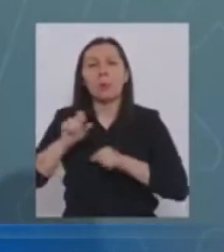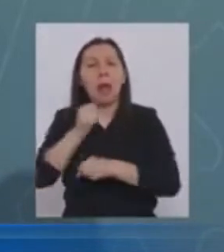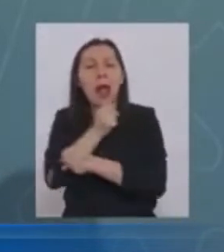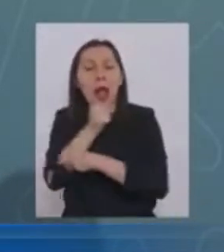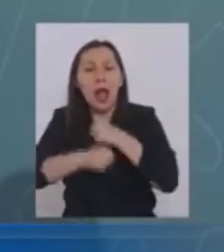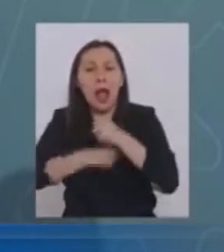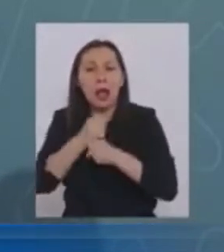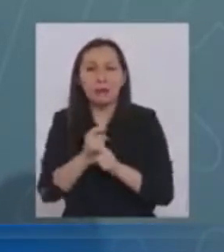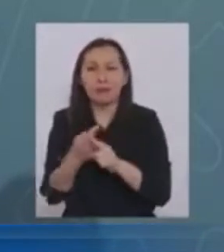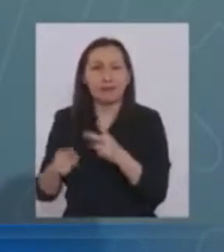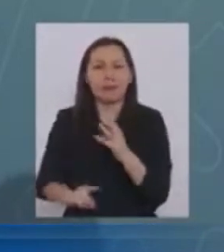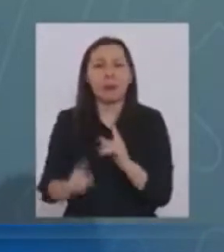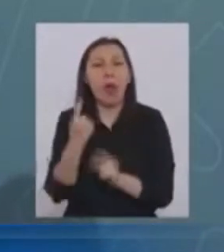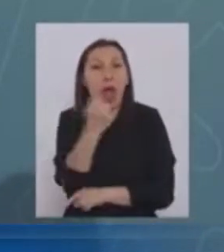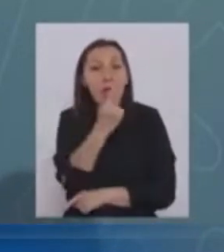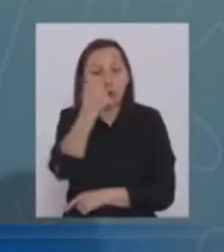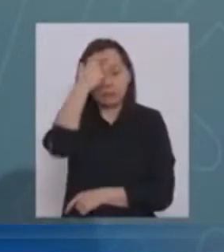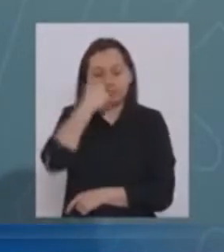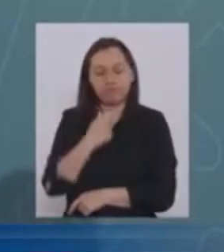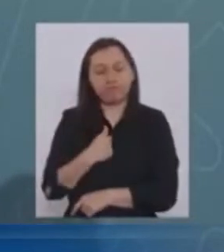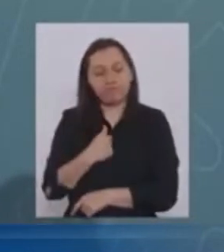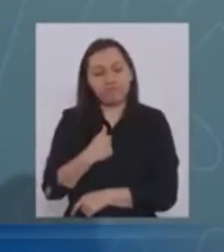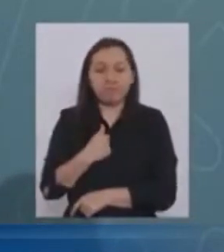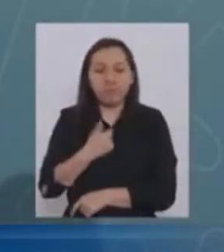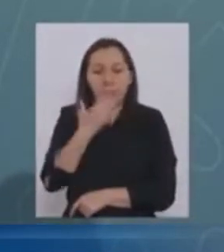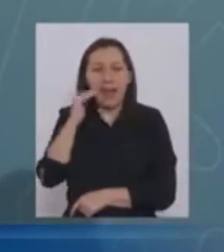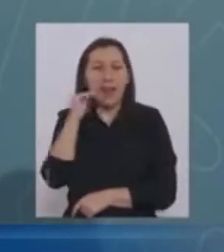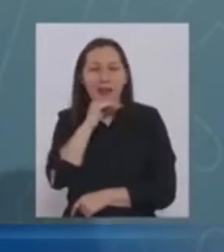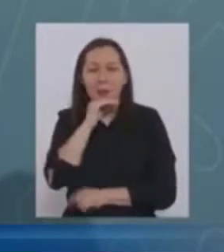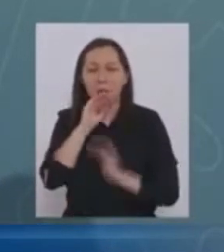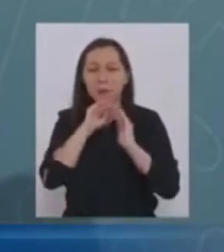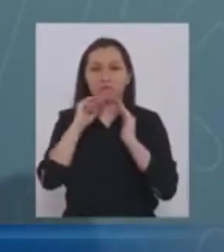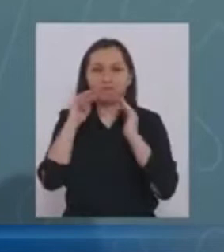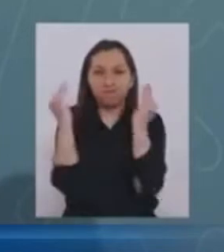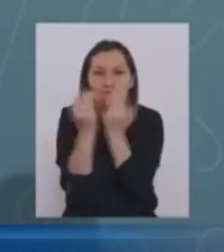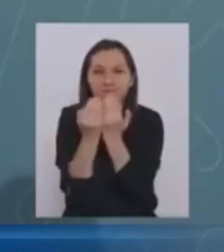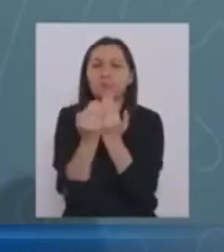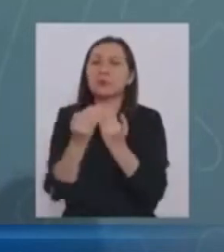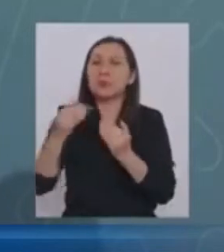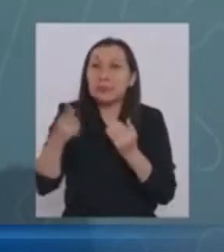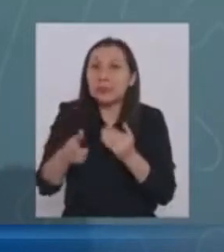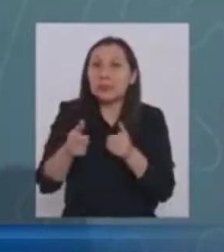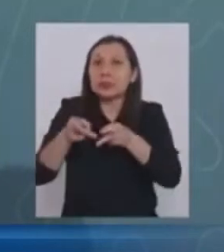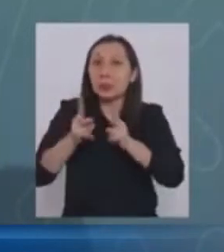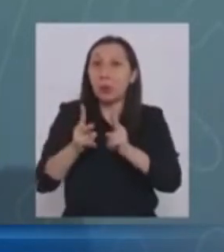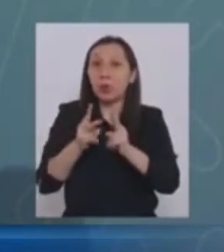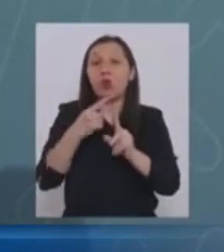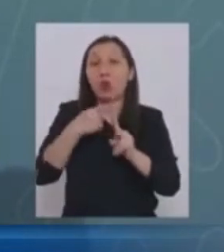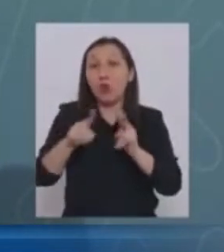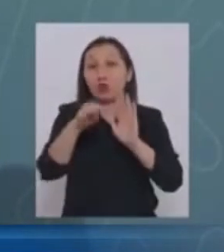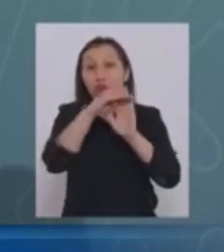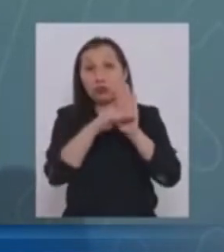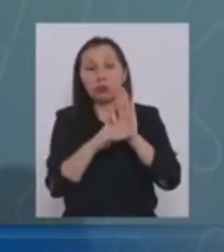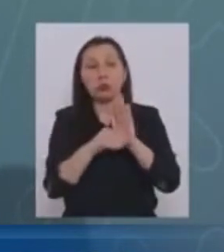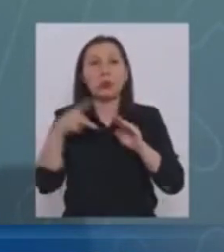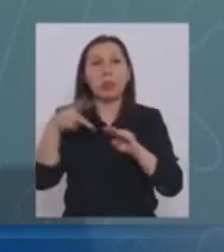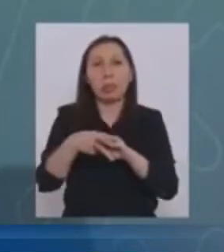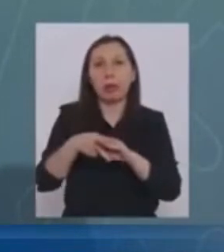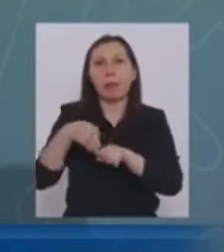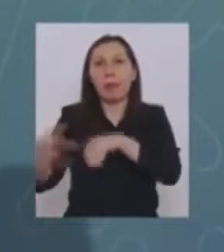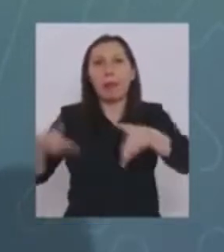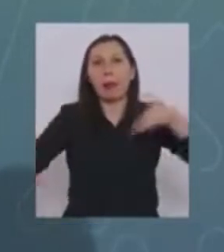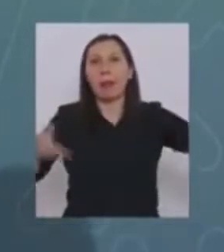responsabilidad también de cada individuo tomar las medidas oportunas esto va a permitir en conjunto con las otras medidas cortar las cadenas de